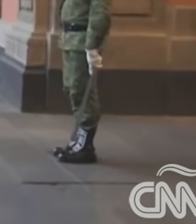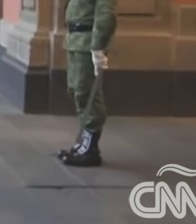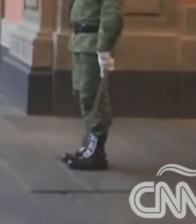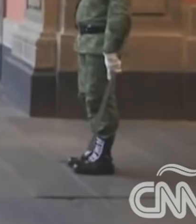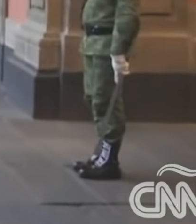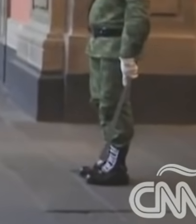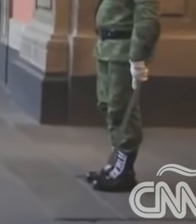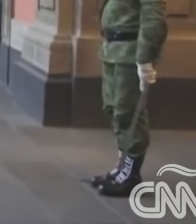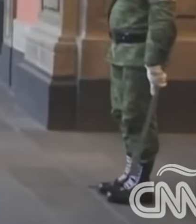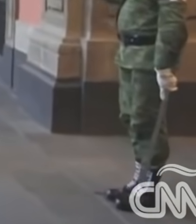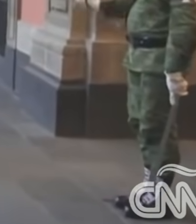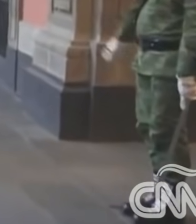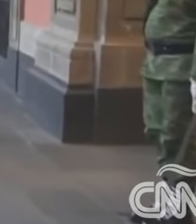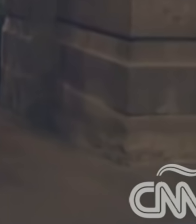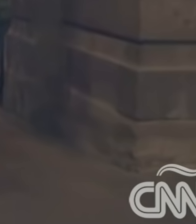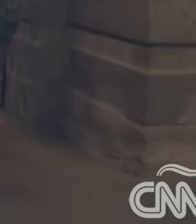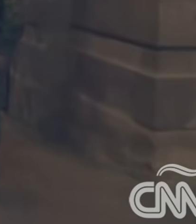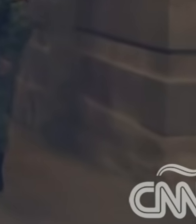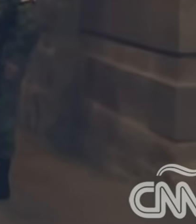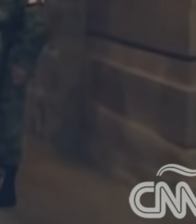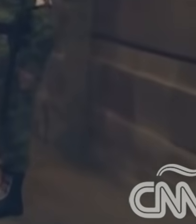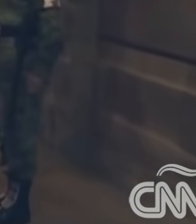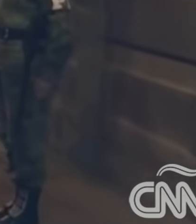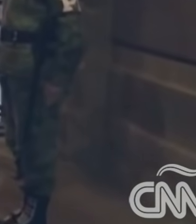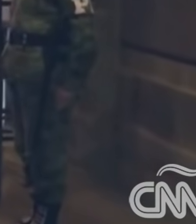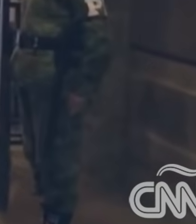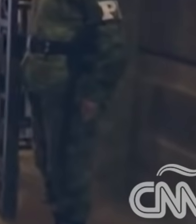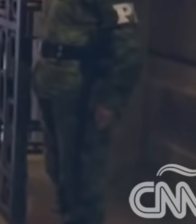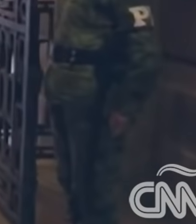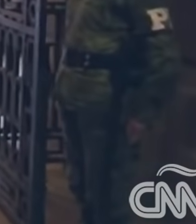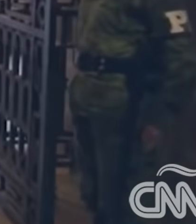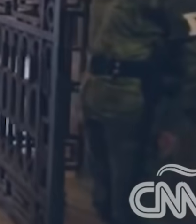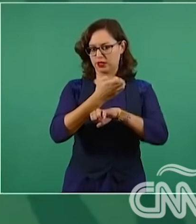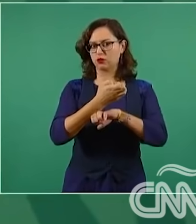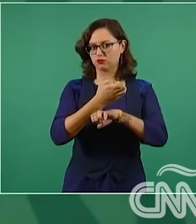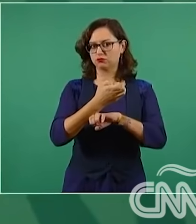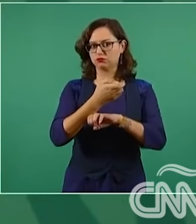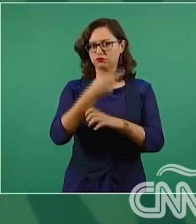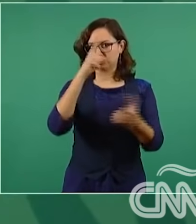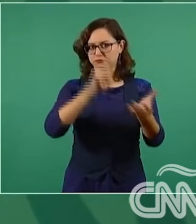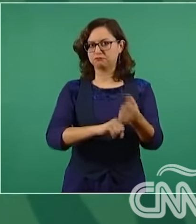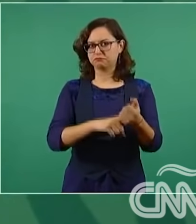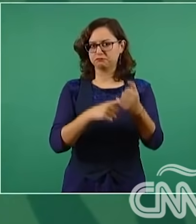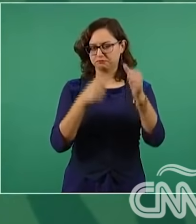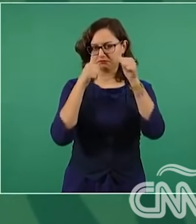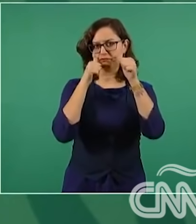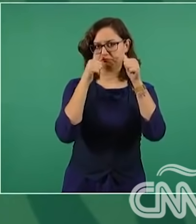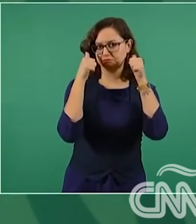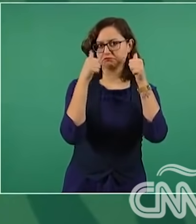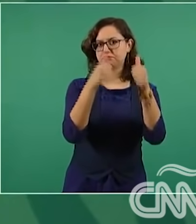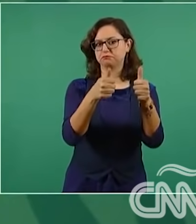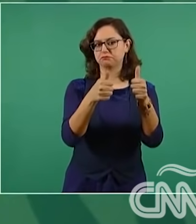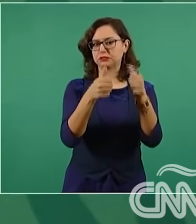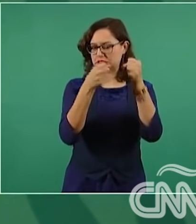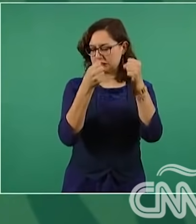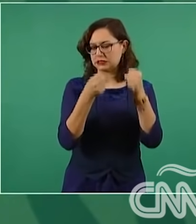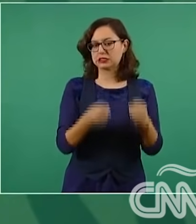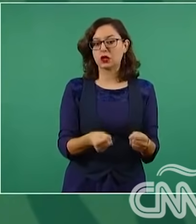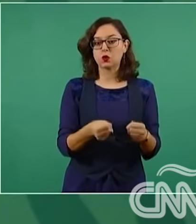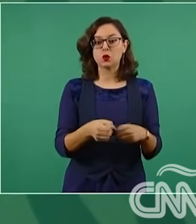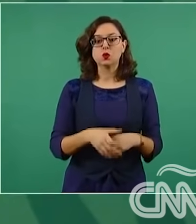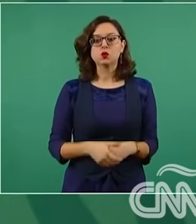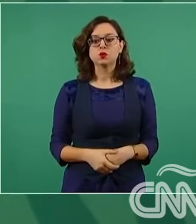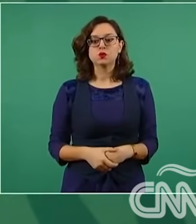Estado quien debe garantizar la seguridad de los ciudadanos. No deben existir